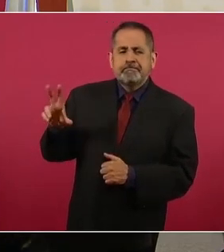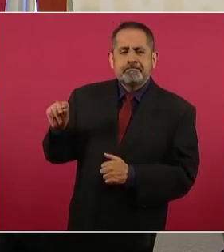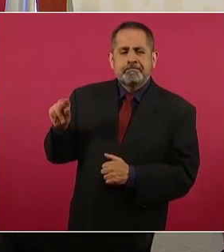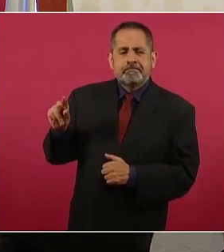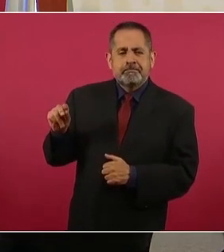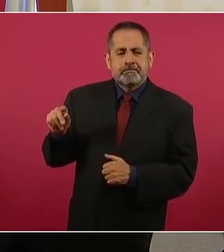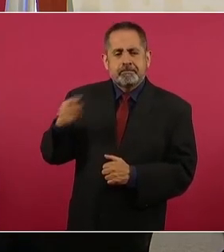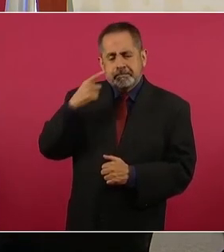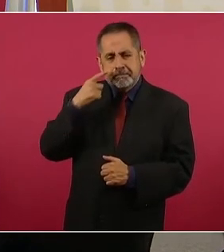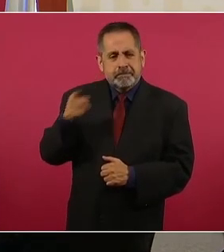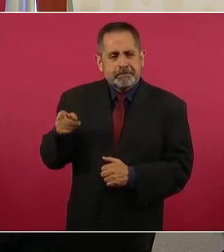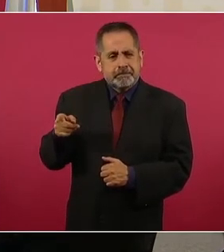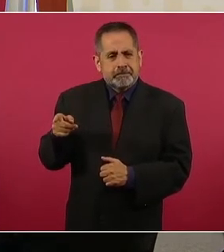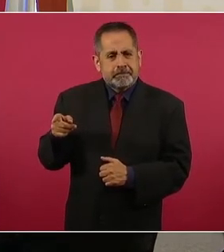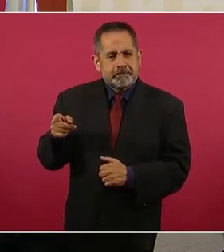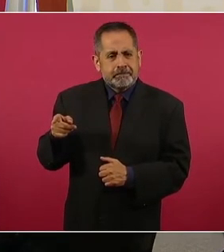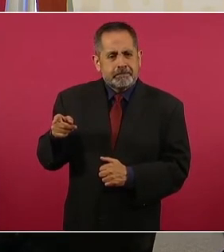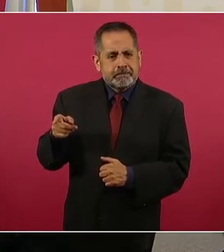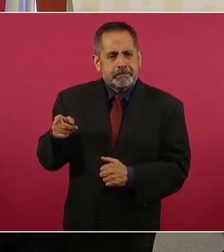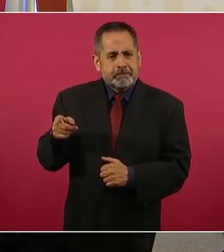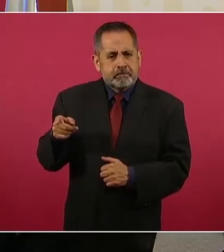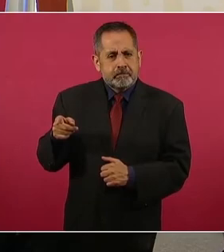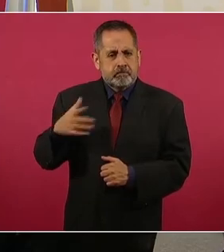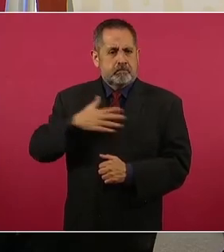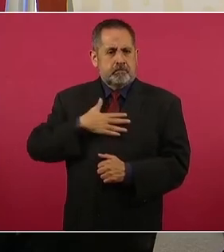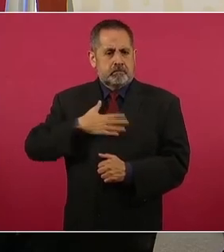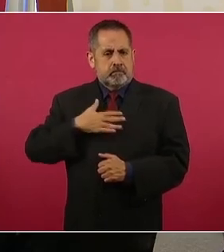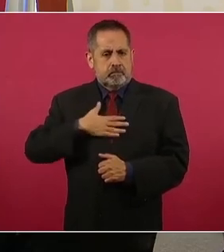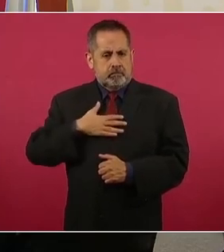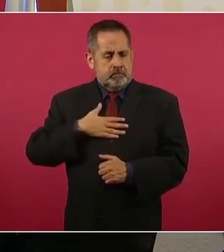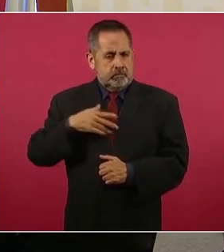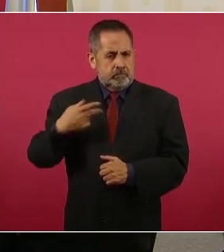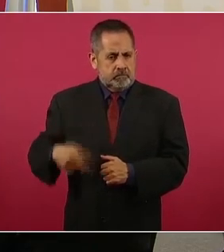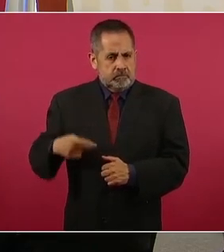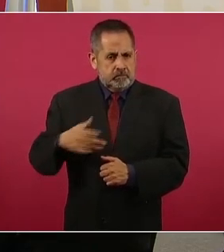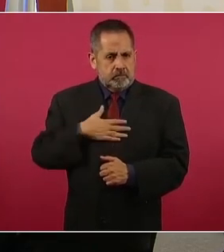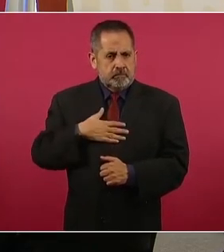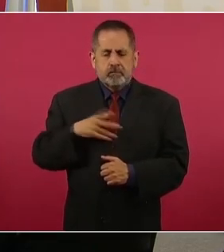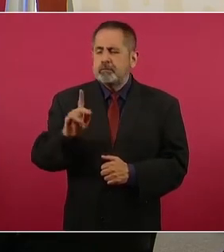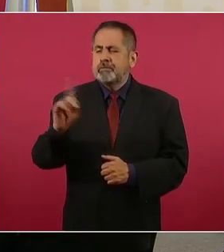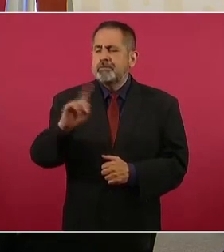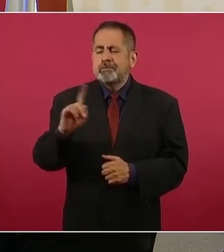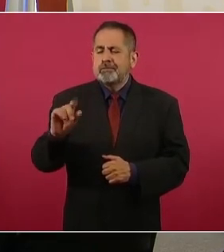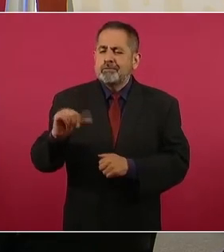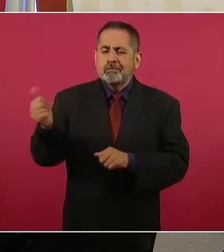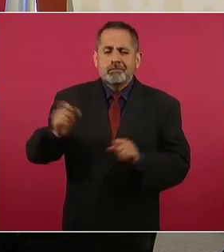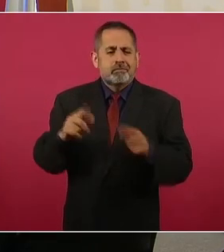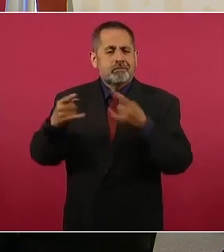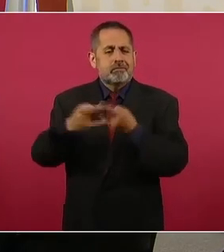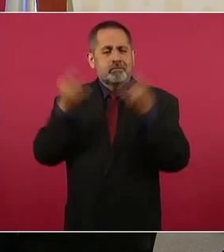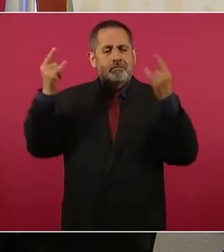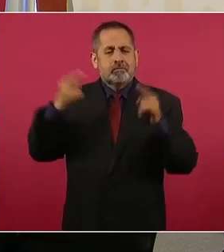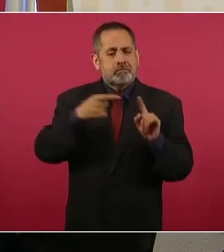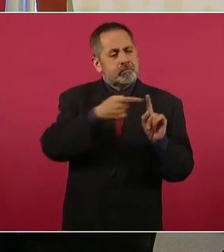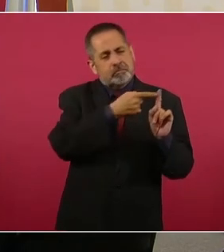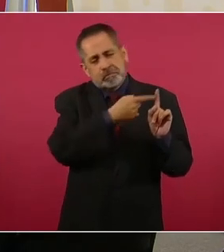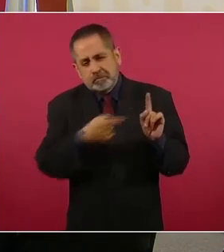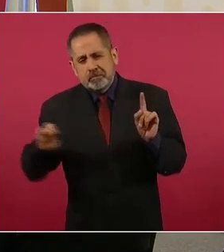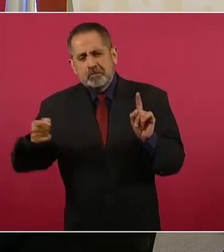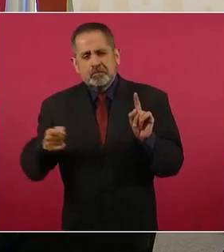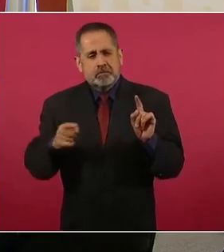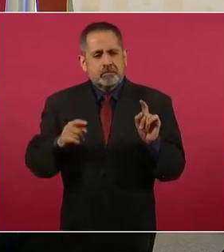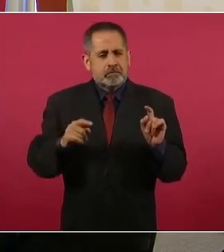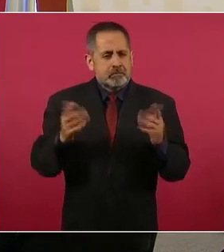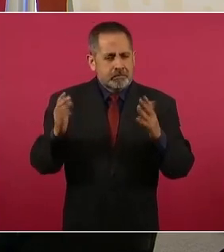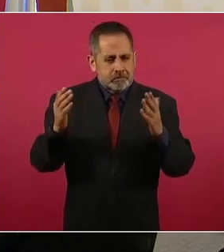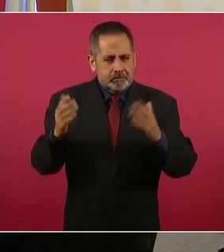la tira más, eso es lo nuestro, pero la histórica.